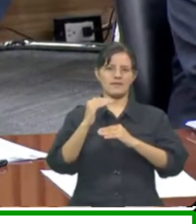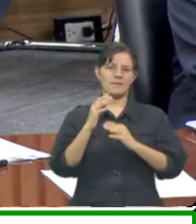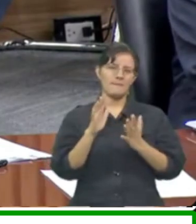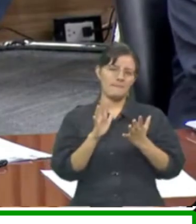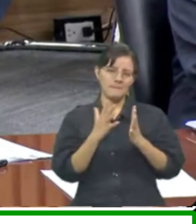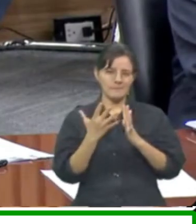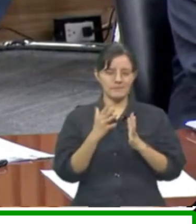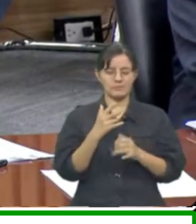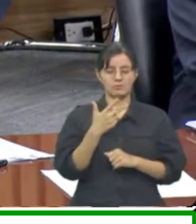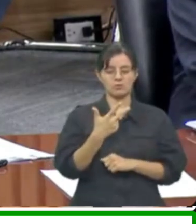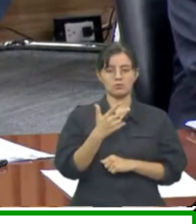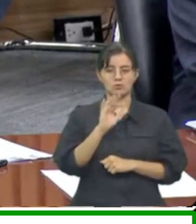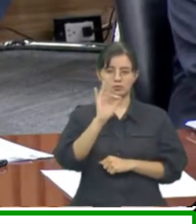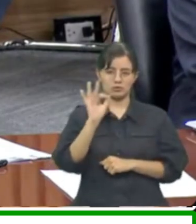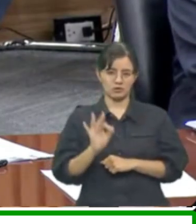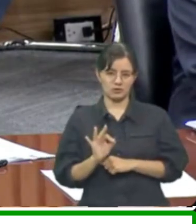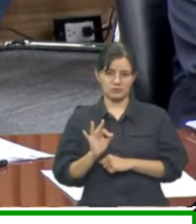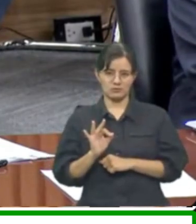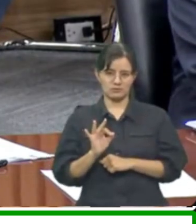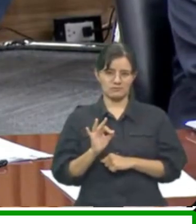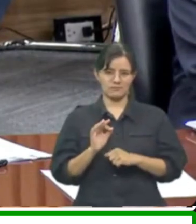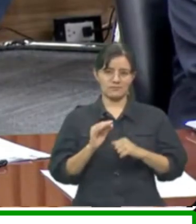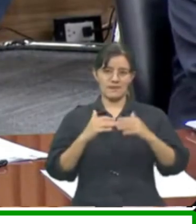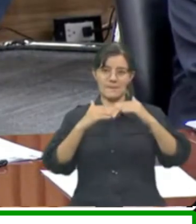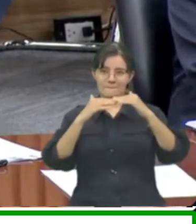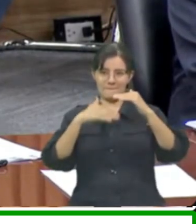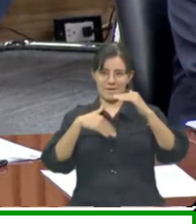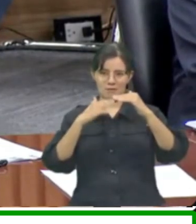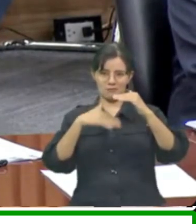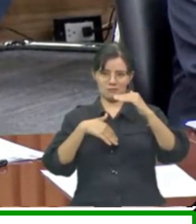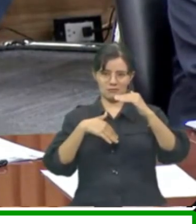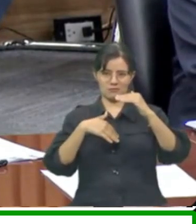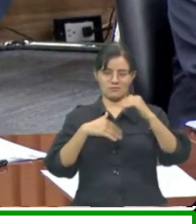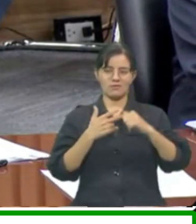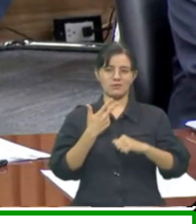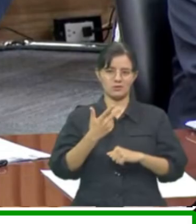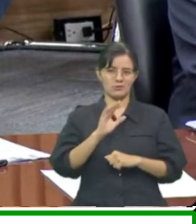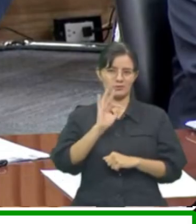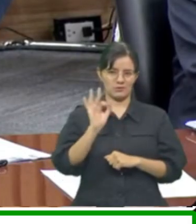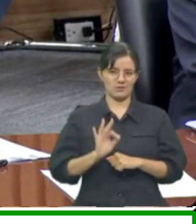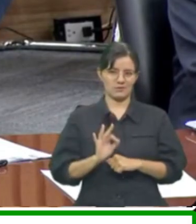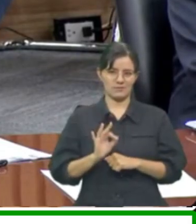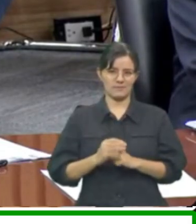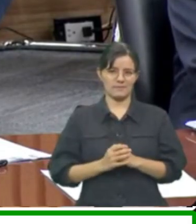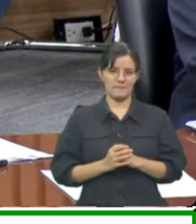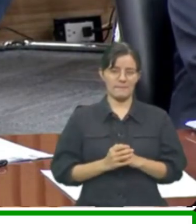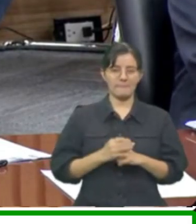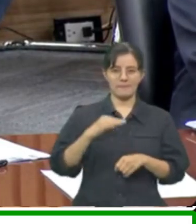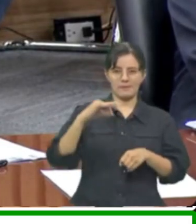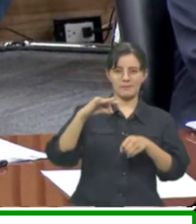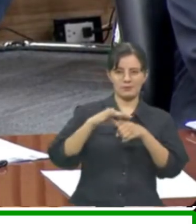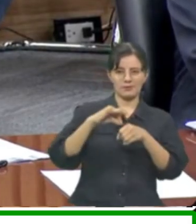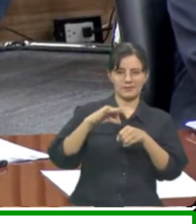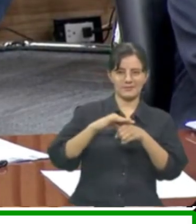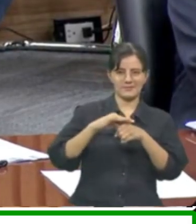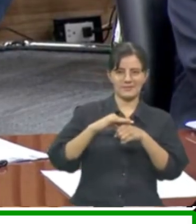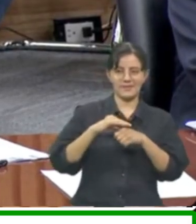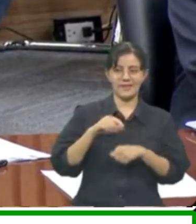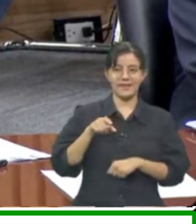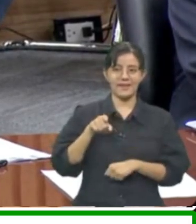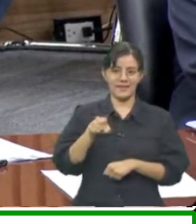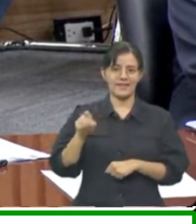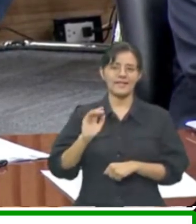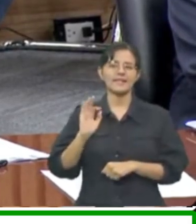8%, porque también es un límite inferior. Nadie puede tener menos del 8% respecto de la votación que obtuvo. Ese es un